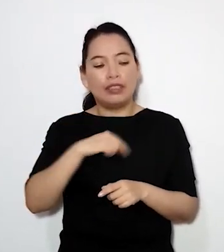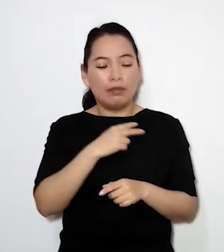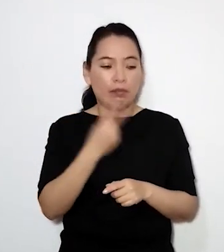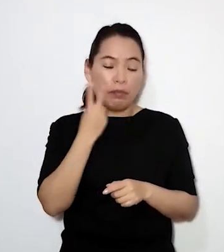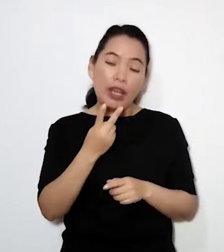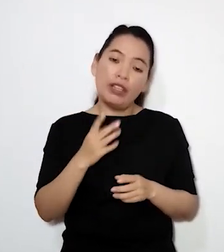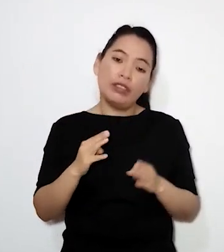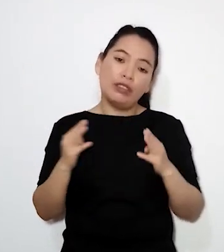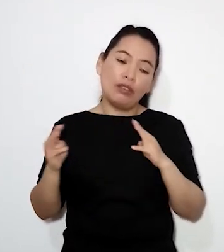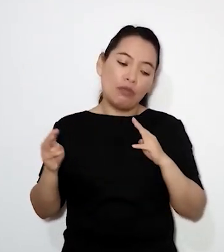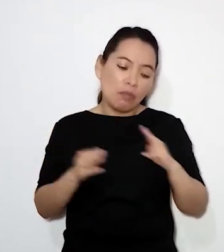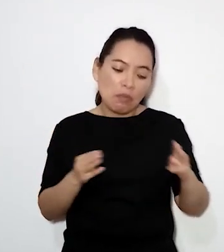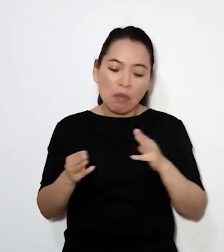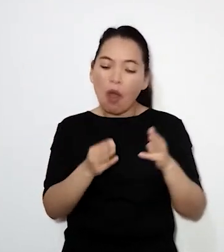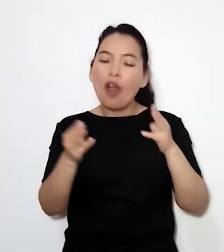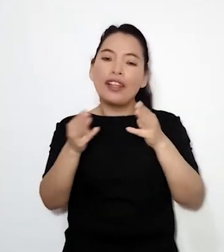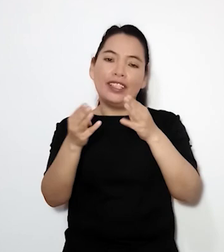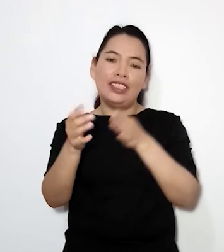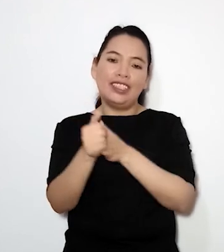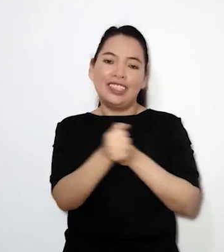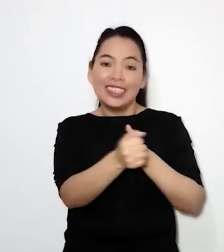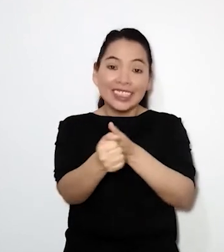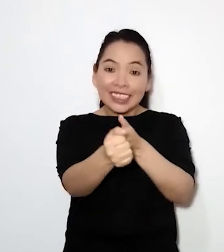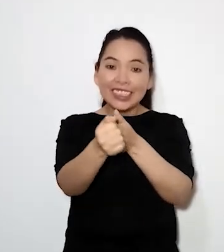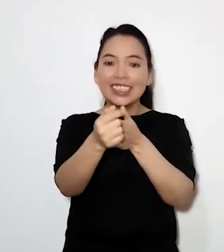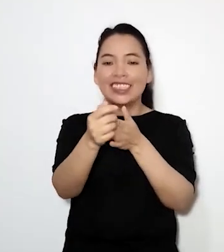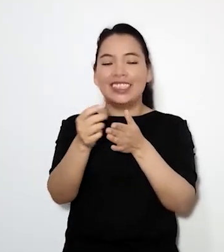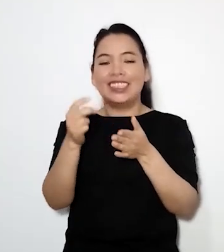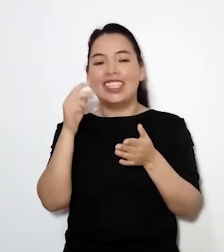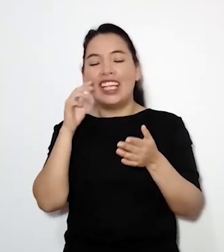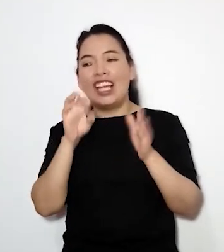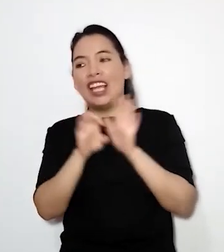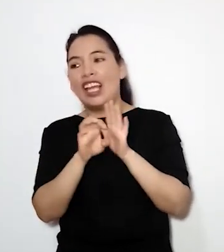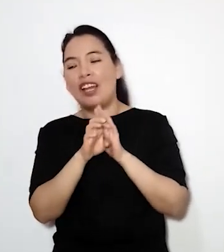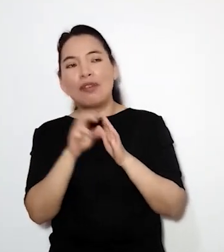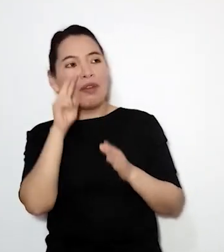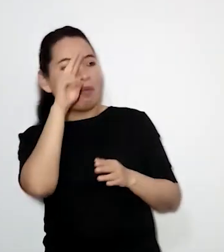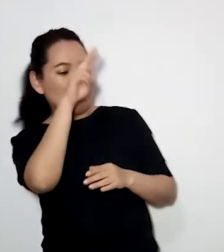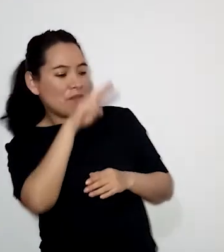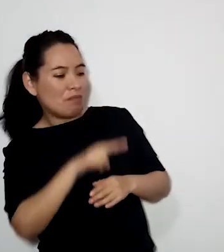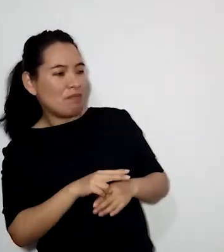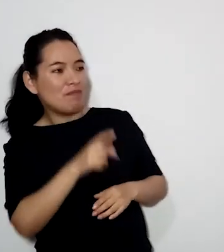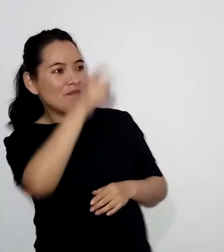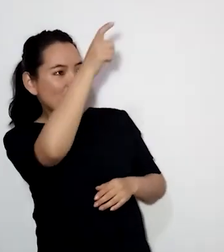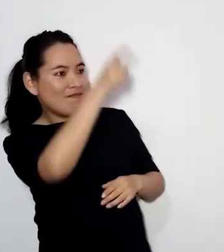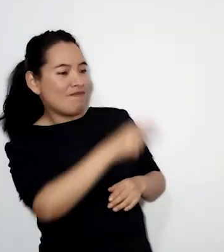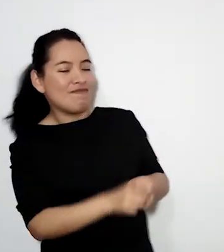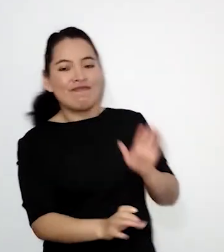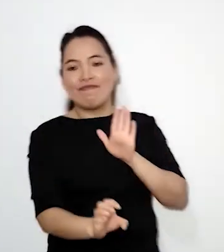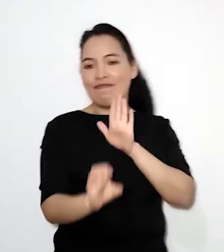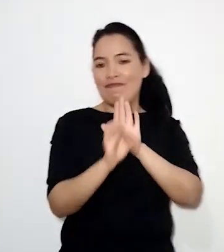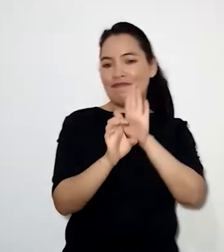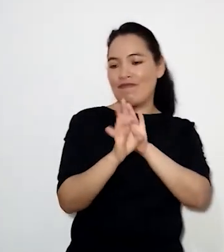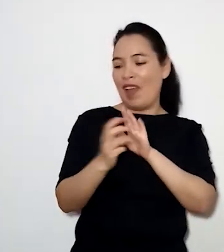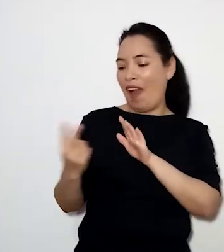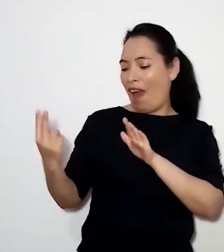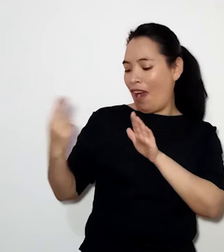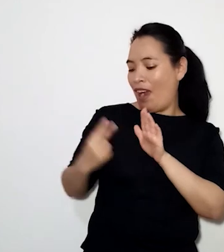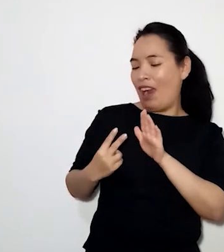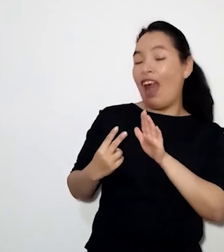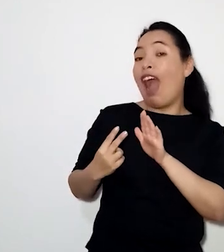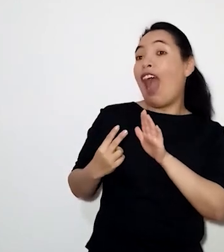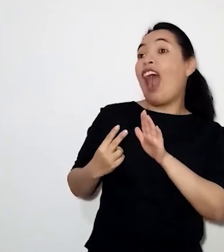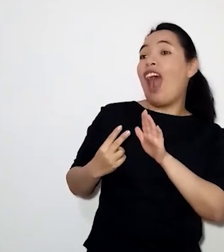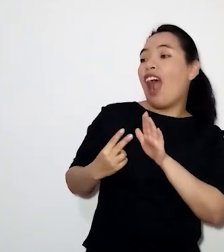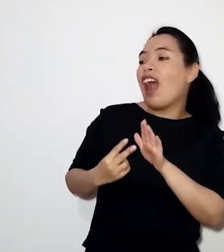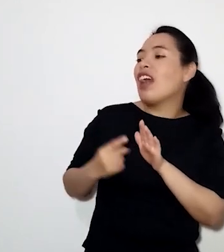muchos estudiantes. Es decir, son la personificación, son la materialización de que la educación de todas las personas